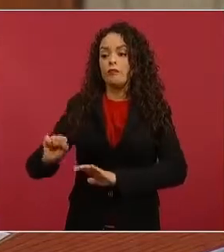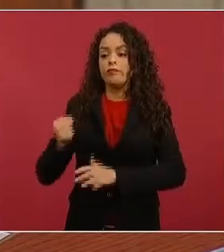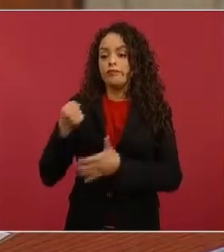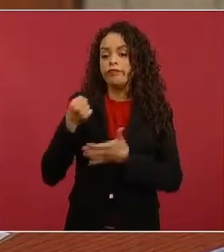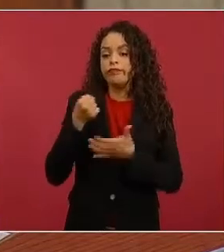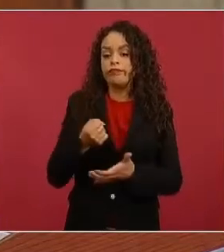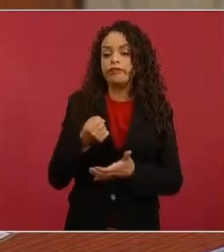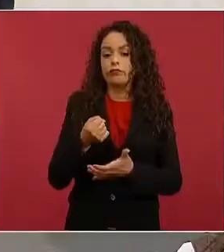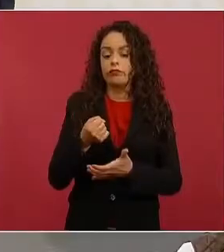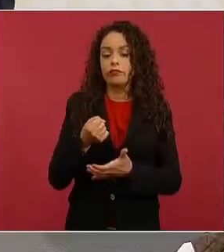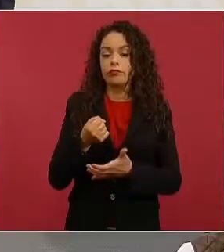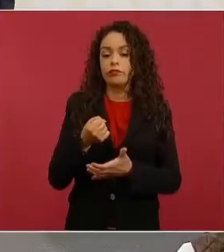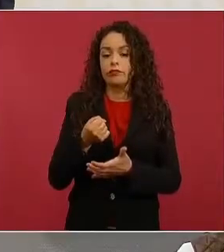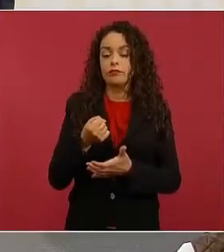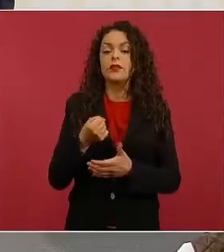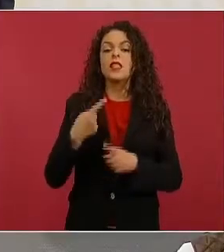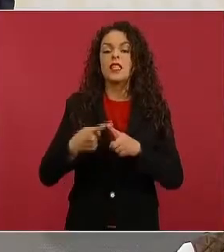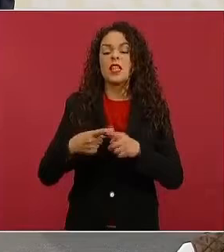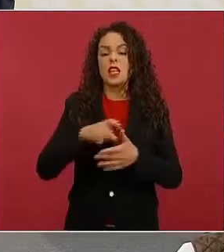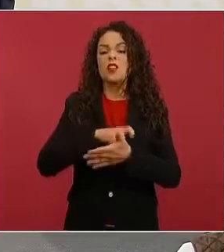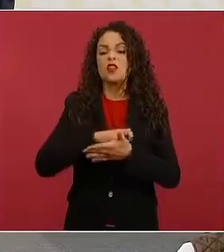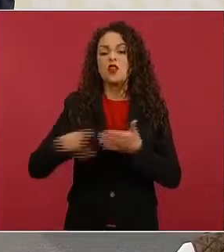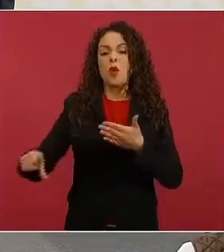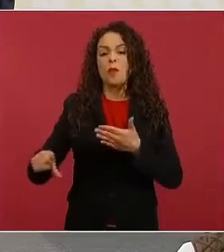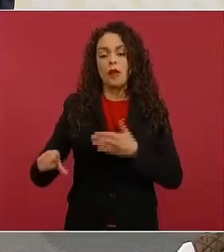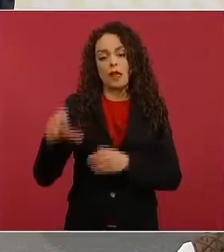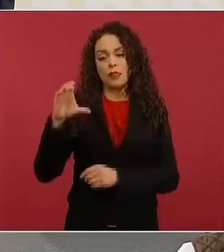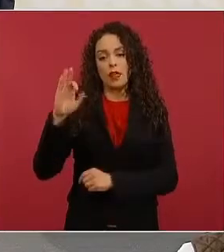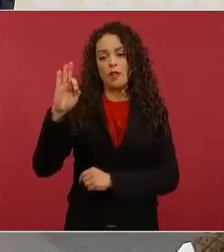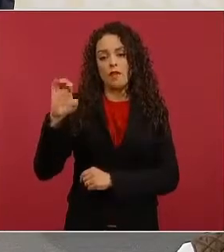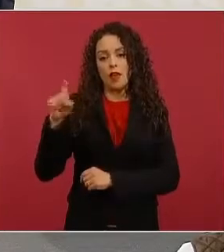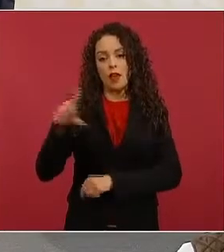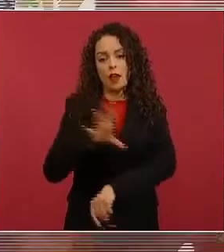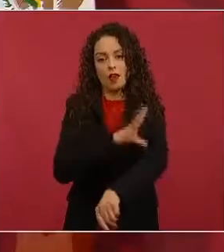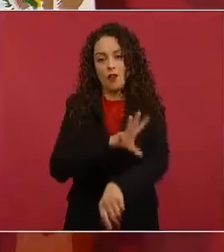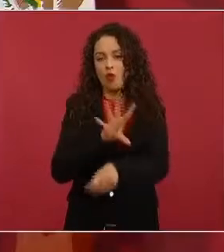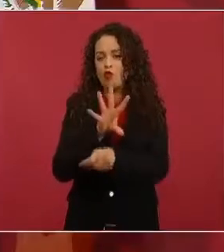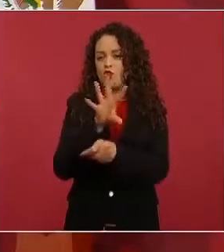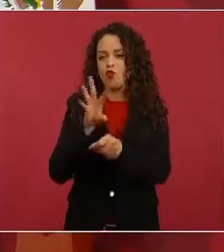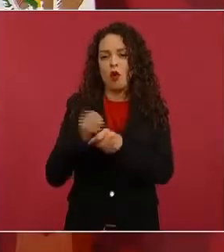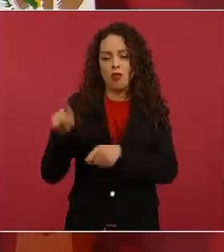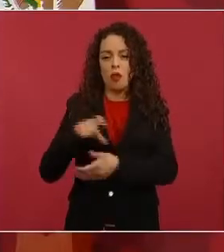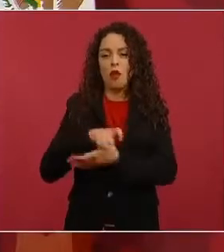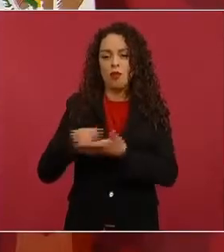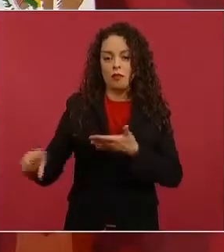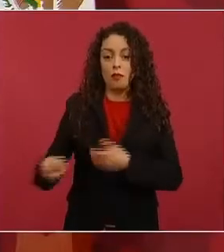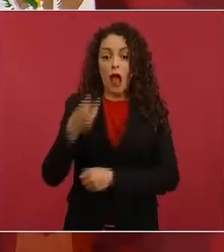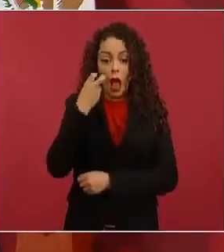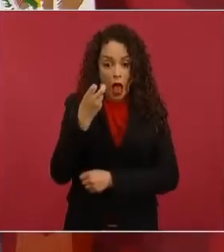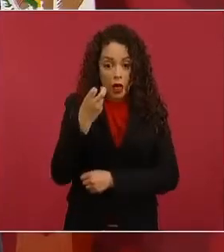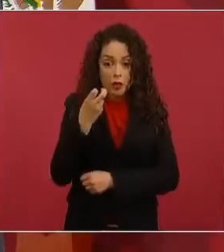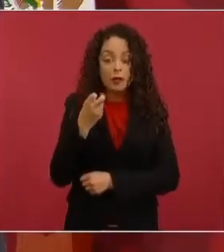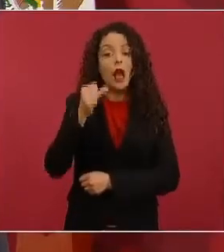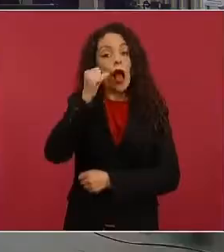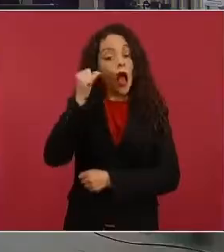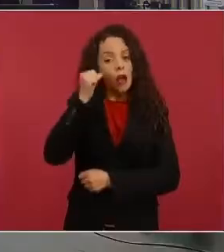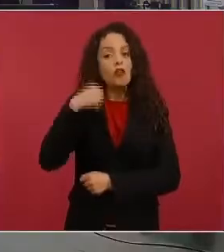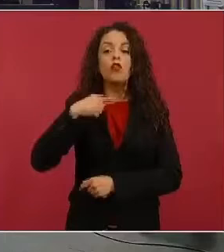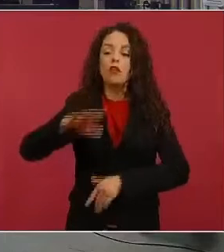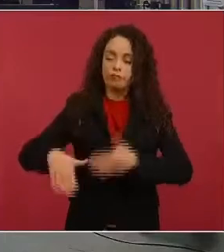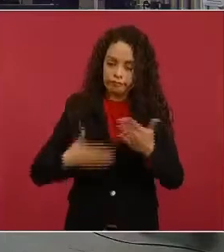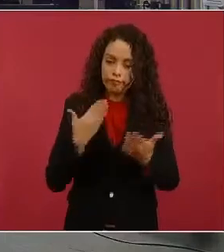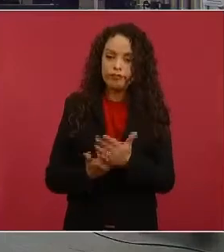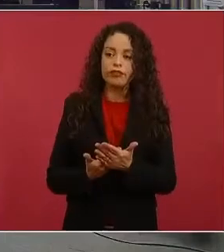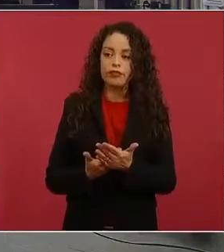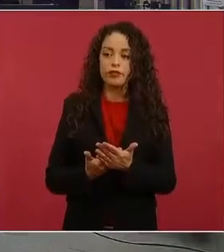compraría toda la energía la Comisión Federal de Electricidad. Todo esto se los planteamos ayer.